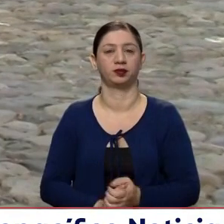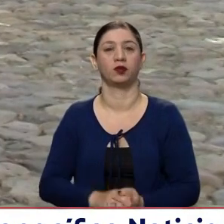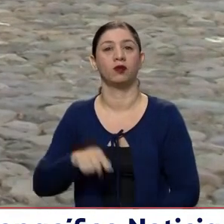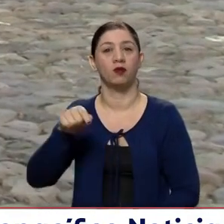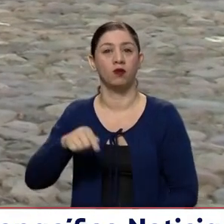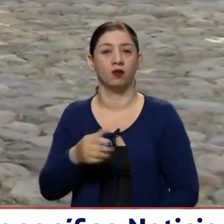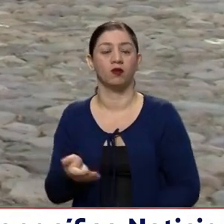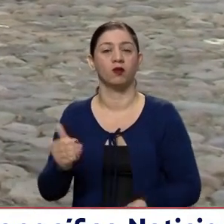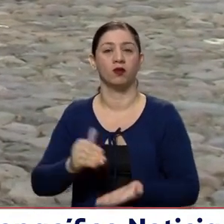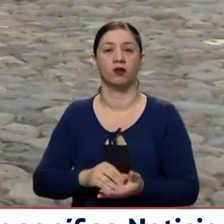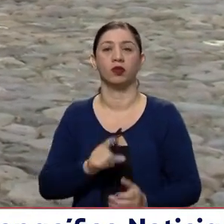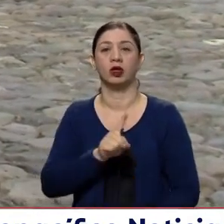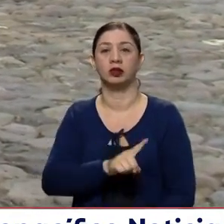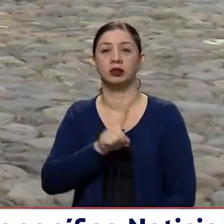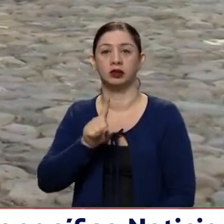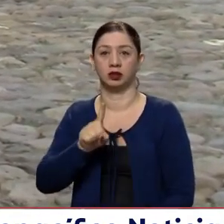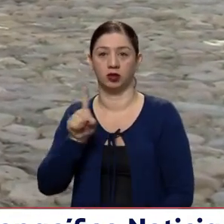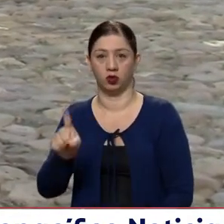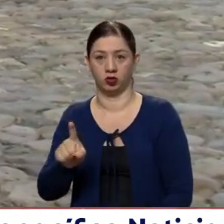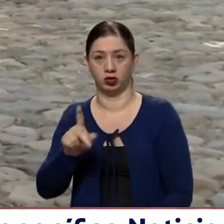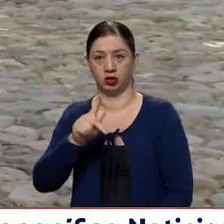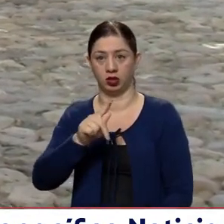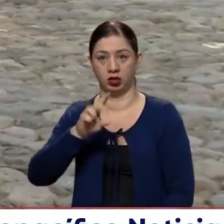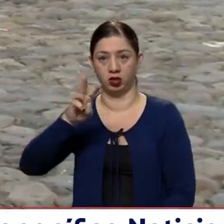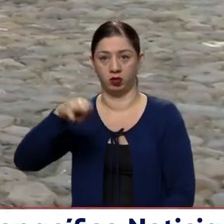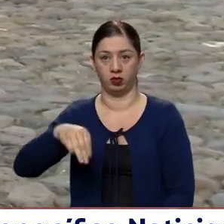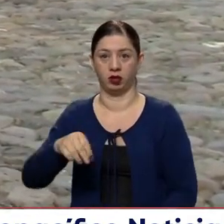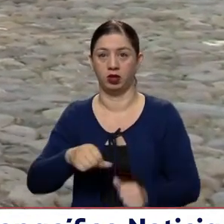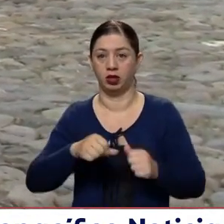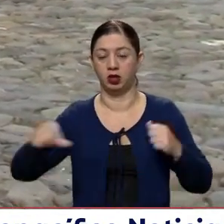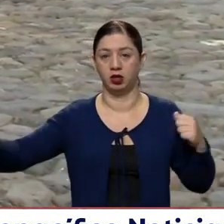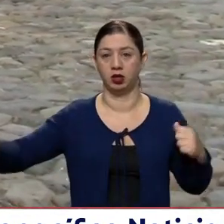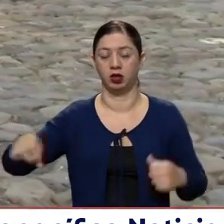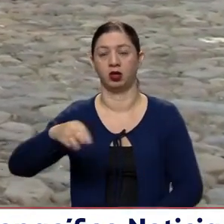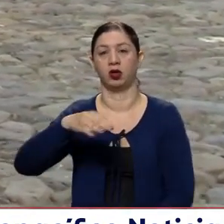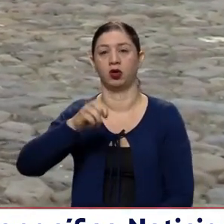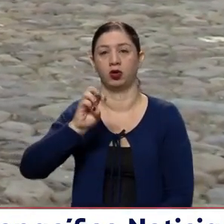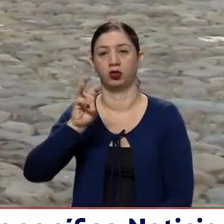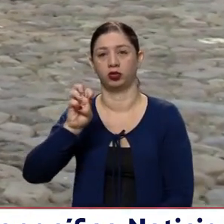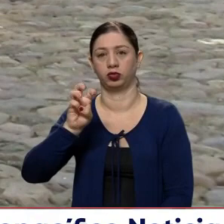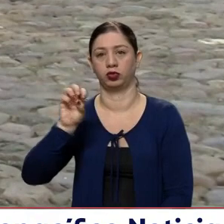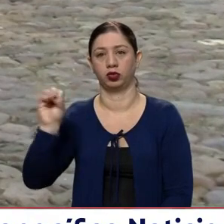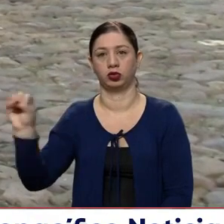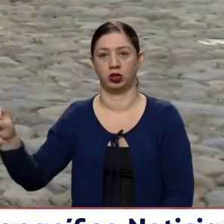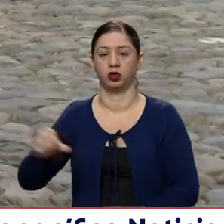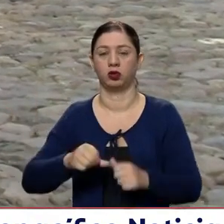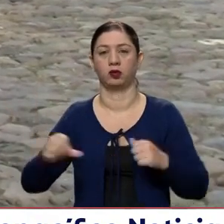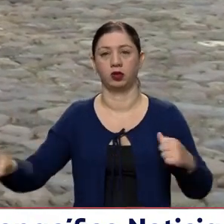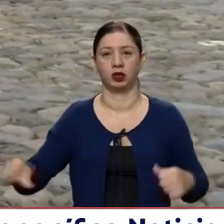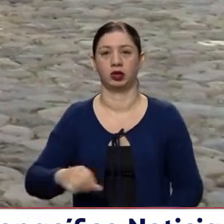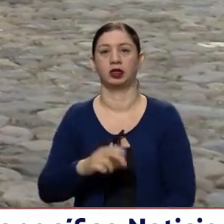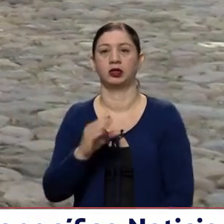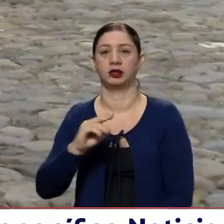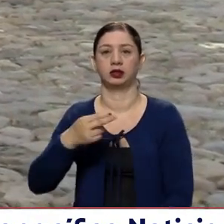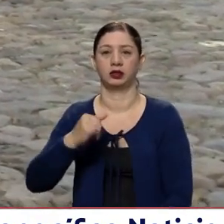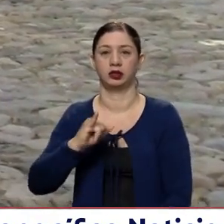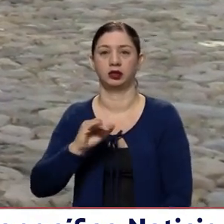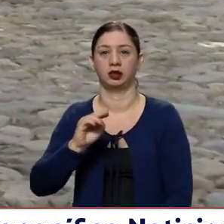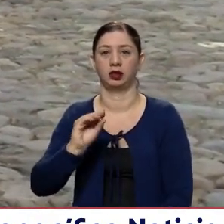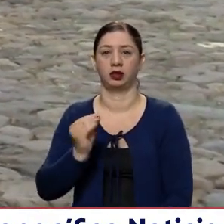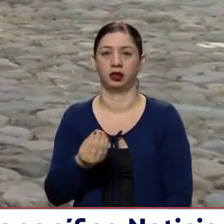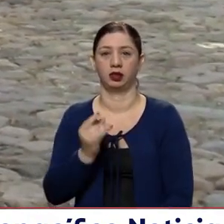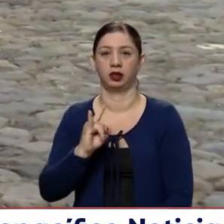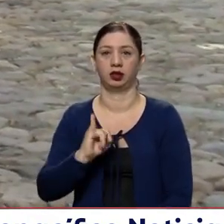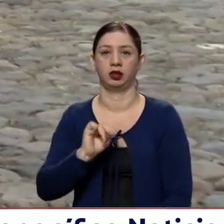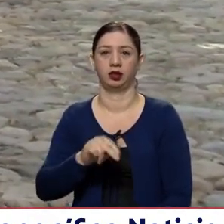tendrá un recorrido de 111 kilómetros y 800 metros que llevará a la caravana de la Vuelta desde Chiquinquirá hasta Oiba,